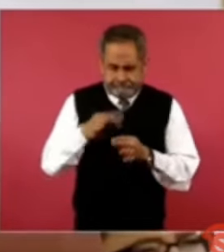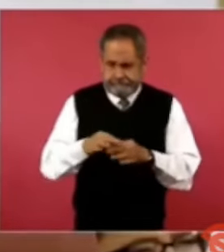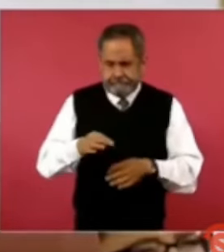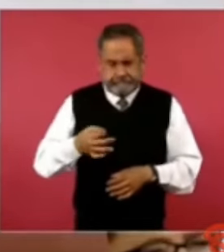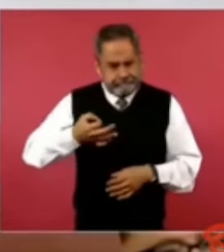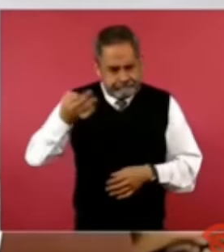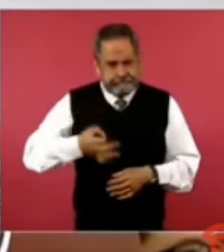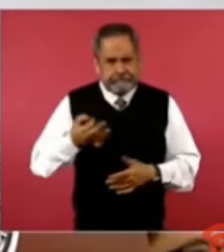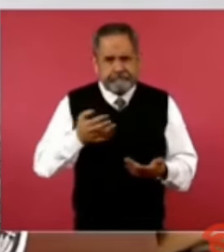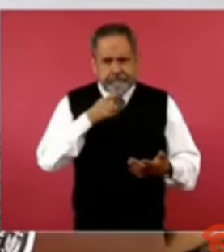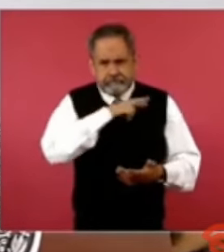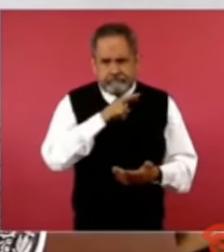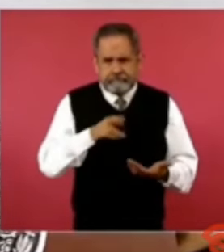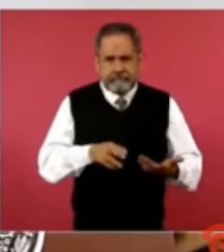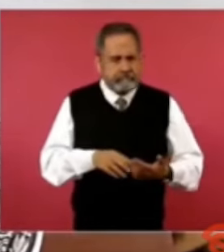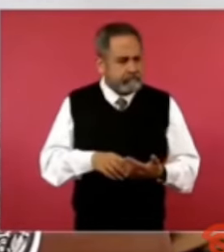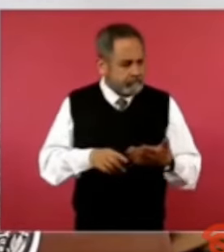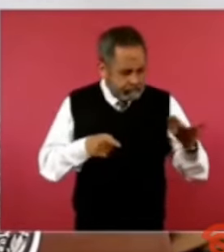rápida